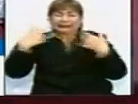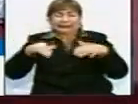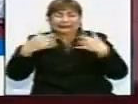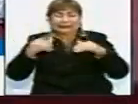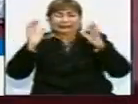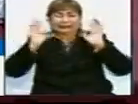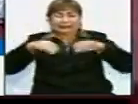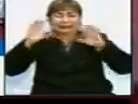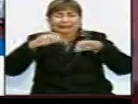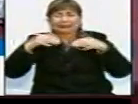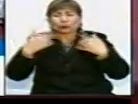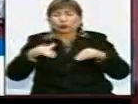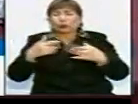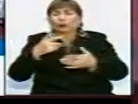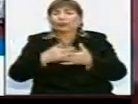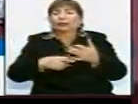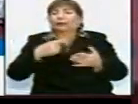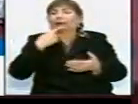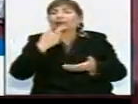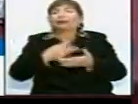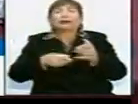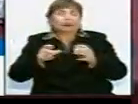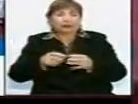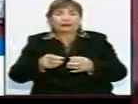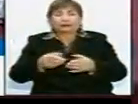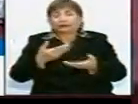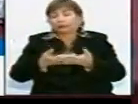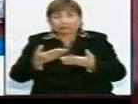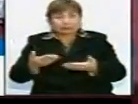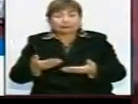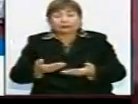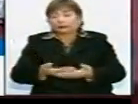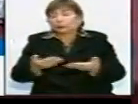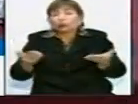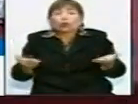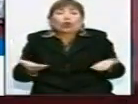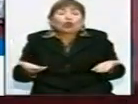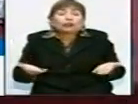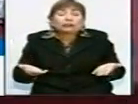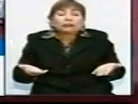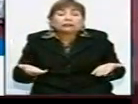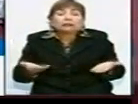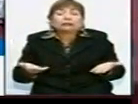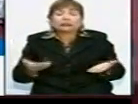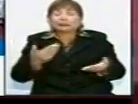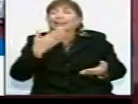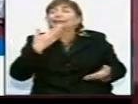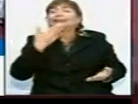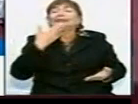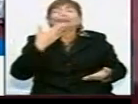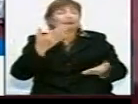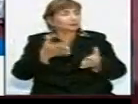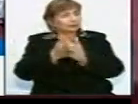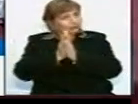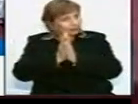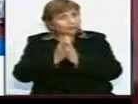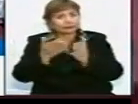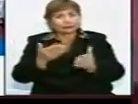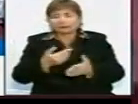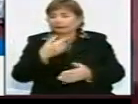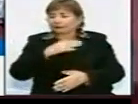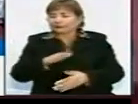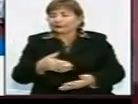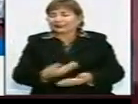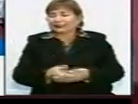prevenir que se puede hacer por la gente sin embargo las obras de infraestructura donde están a quién se la pedimos esa es una pregunta que les dejo a